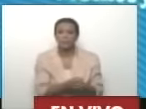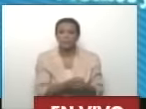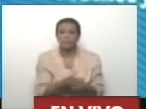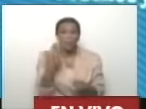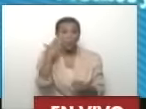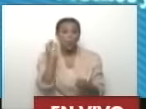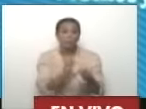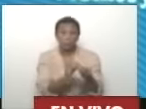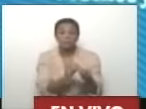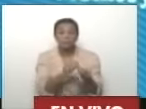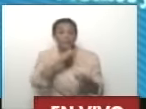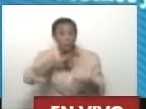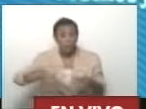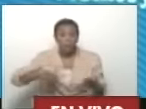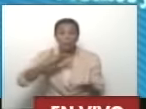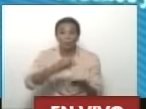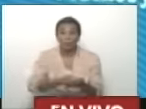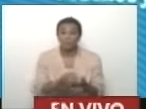Coincidimos en eso históricamente.